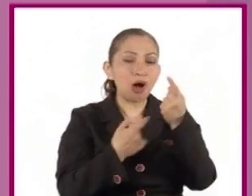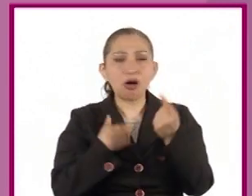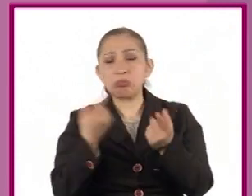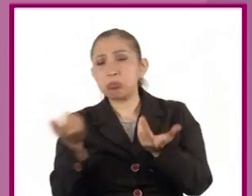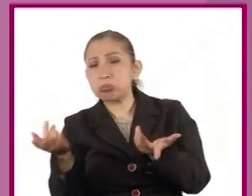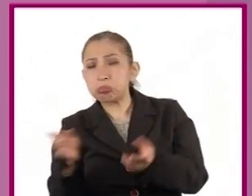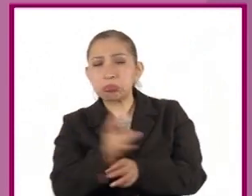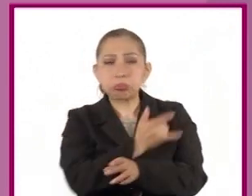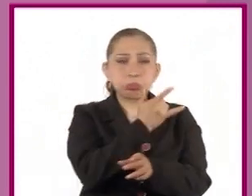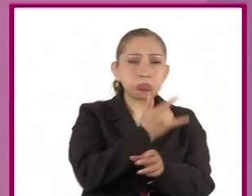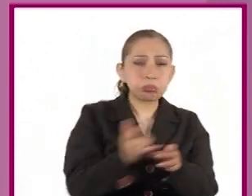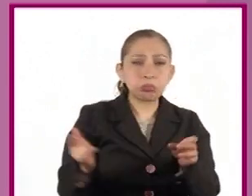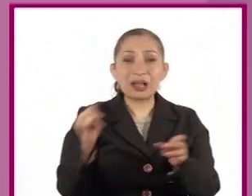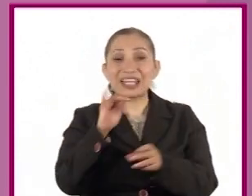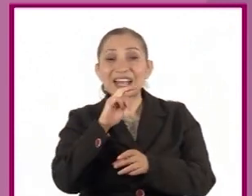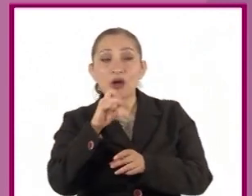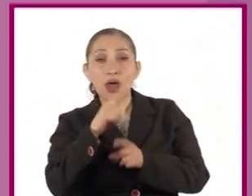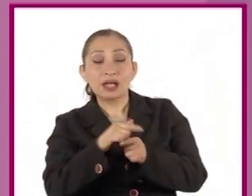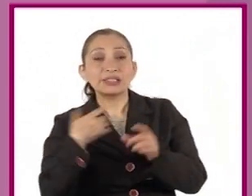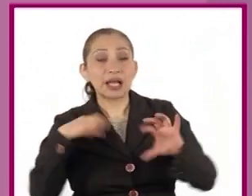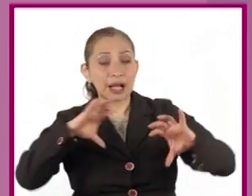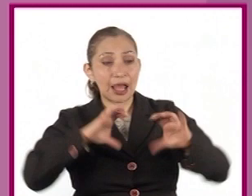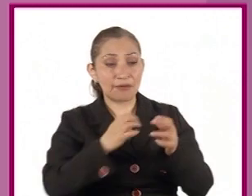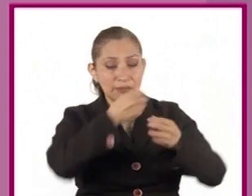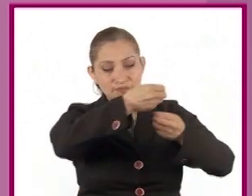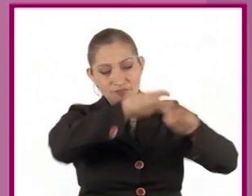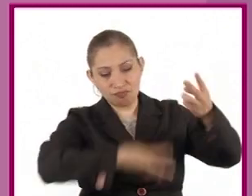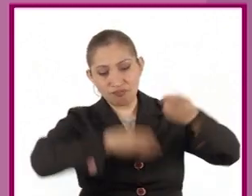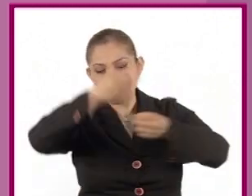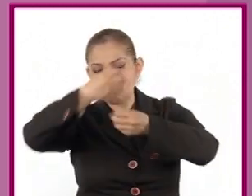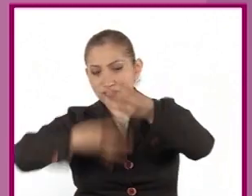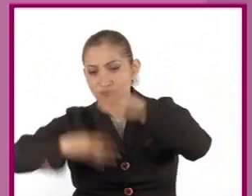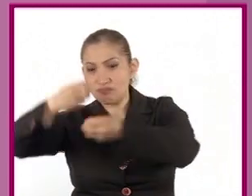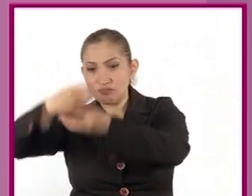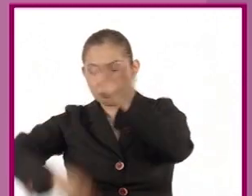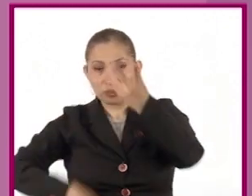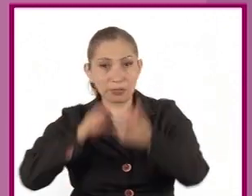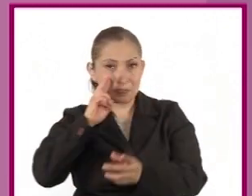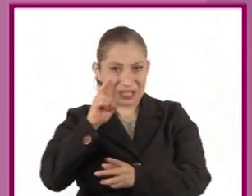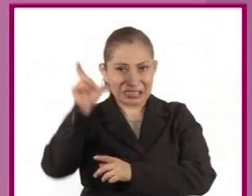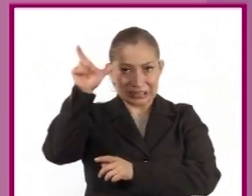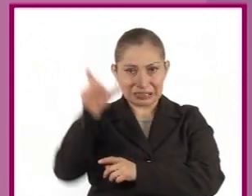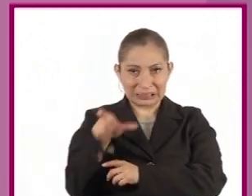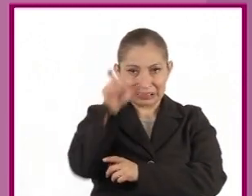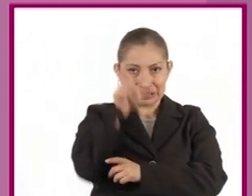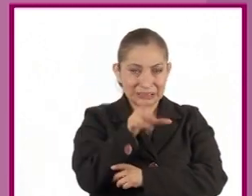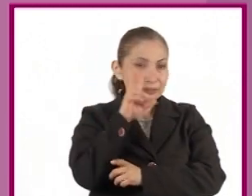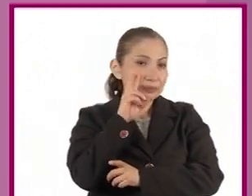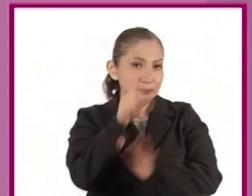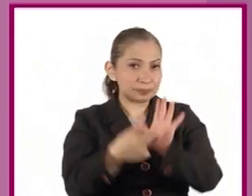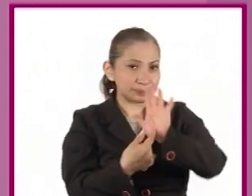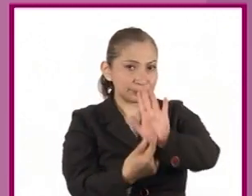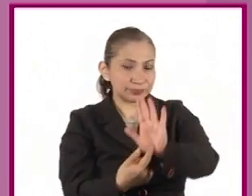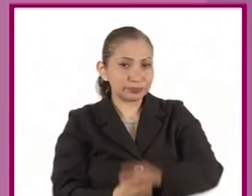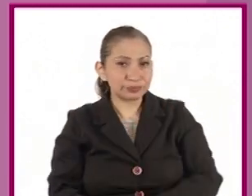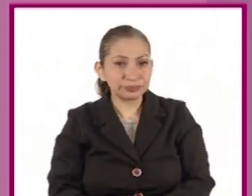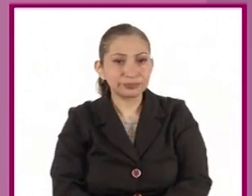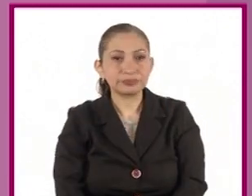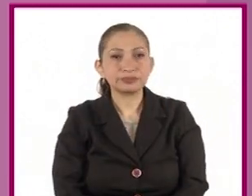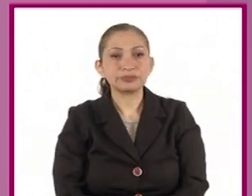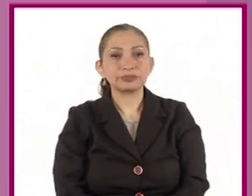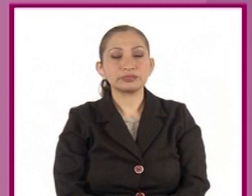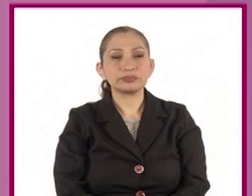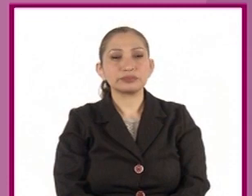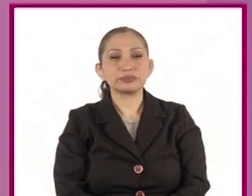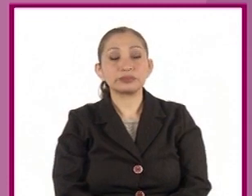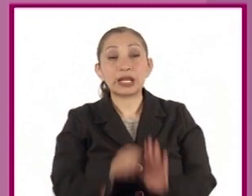irregulares, y a su vez se clasifican en otras subcategorías, como lo pueden ver en la tabla que se muestra en su pantalla.